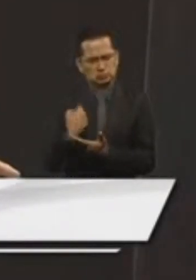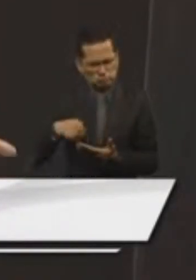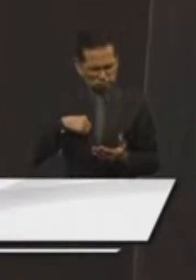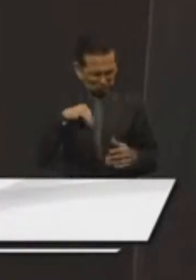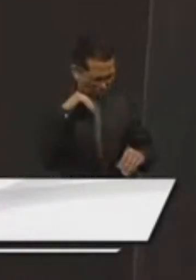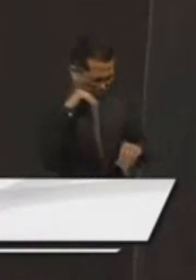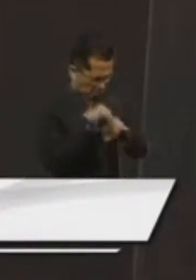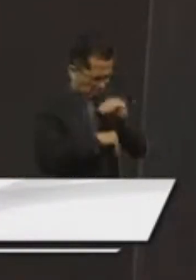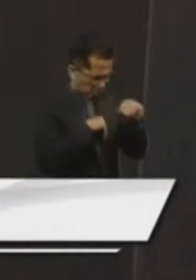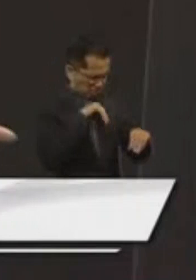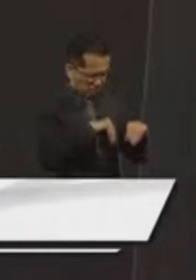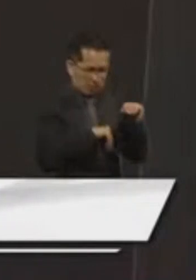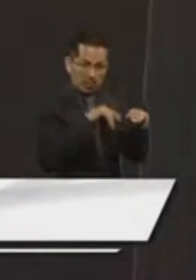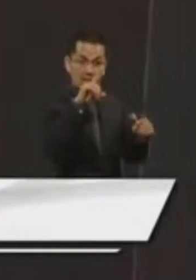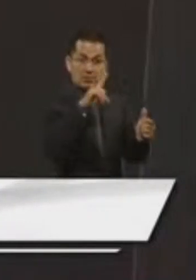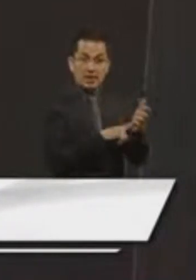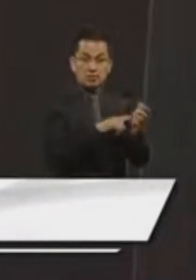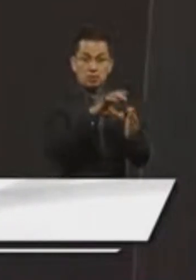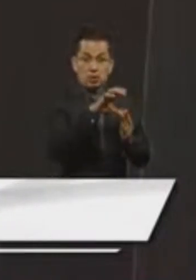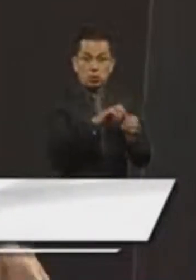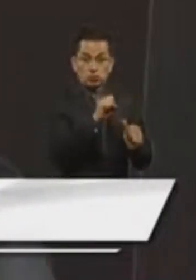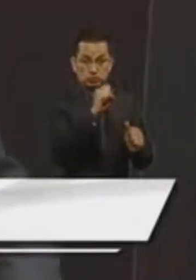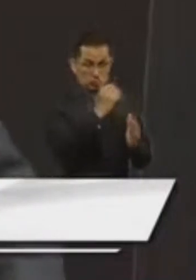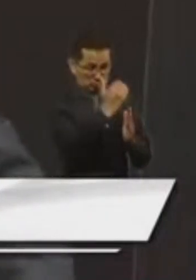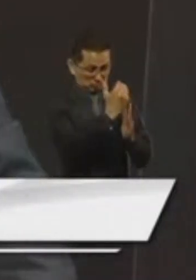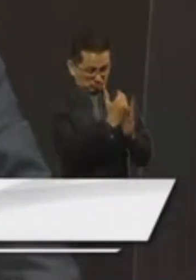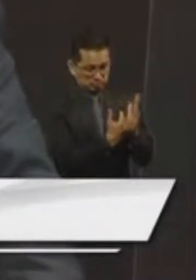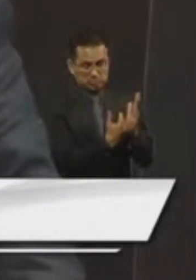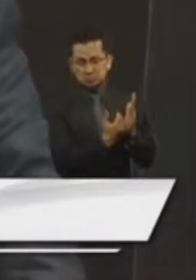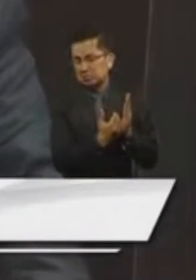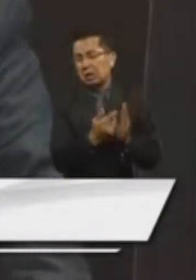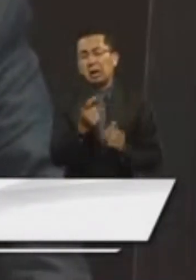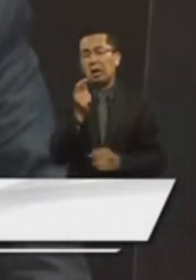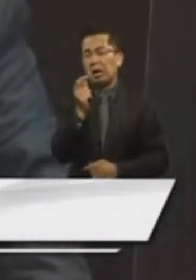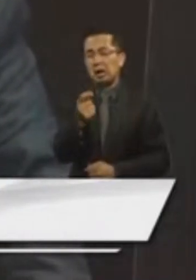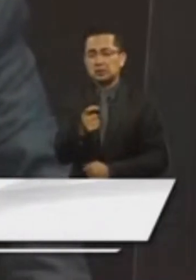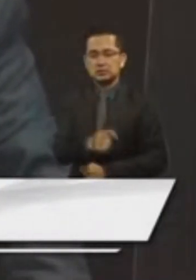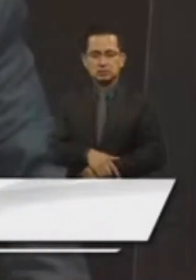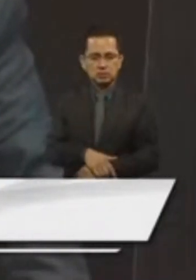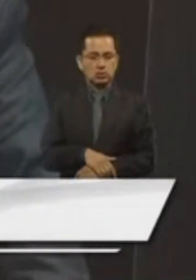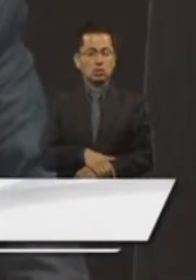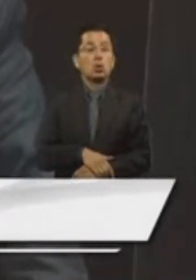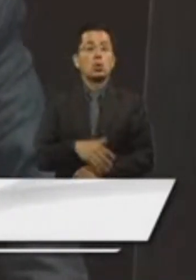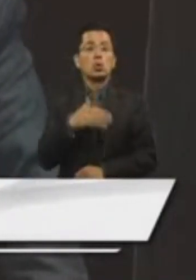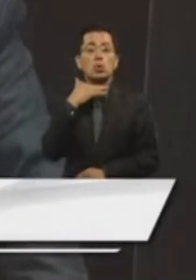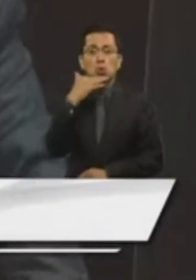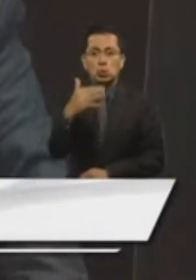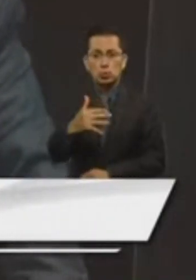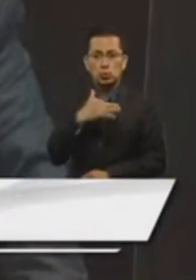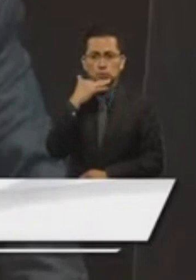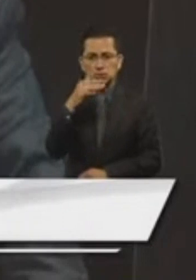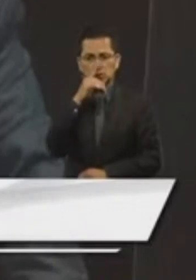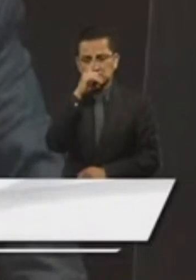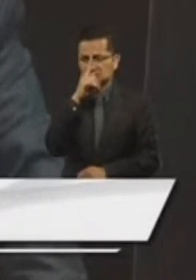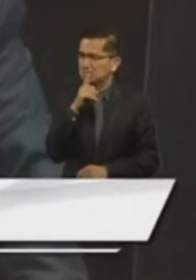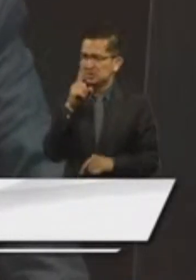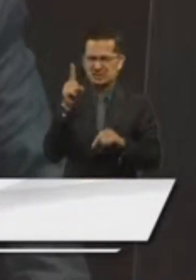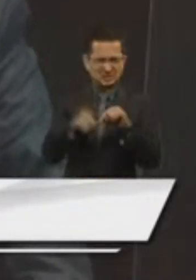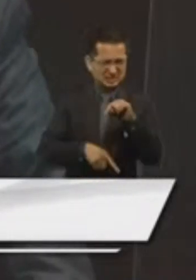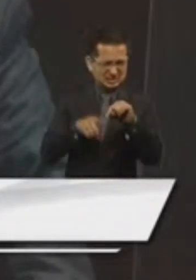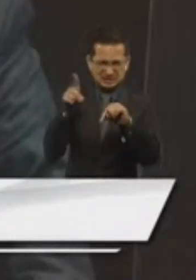Plasmamos la lucha sin tregua contra la corrupción, sin distingo,